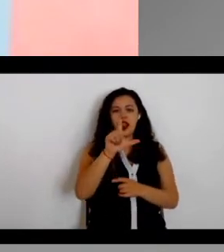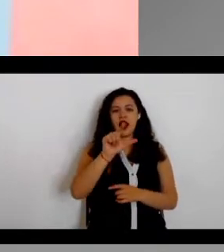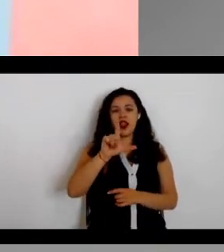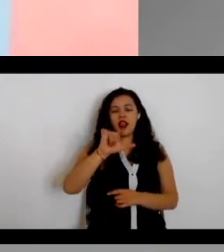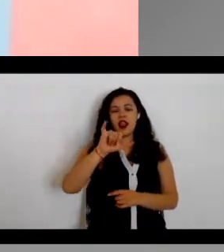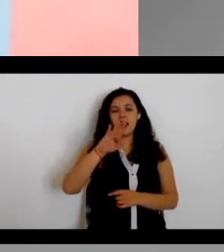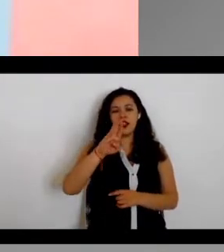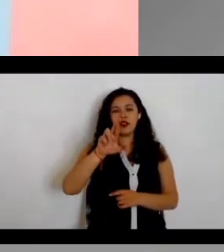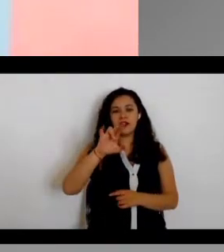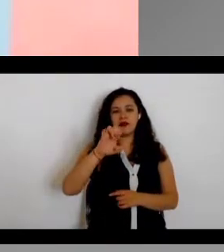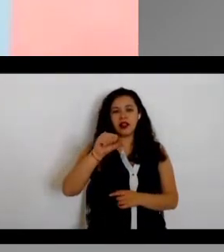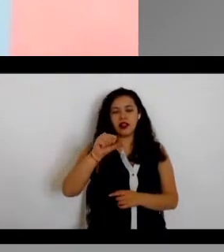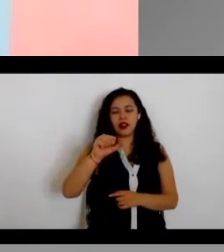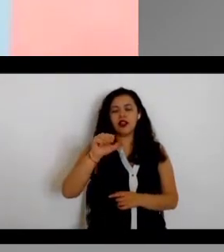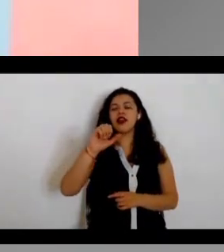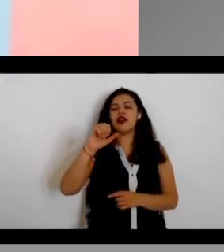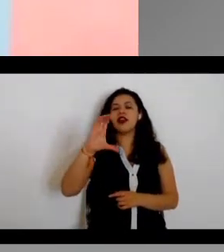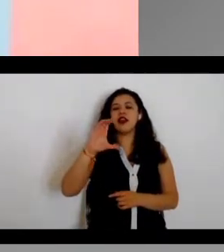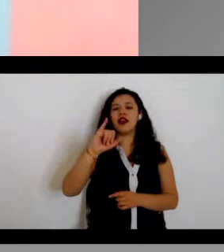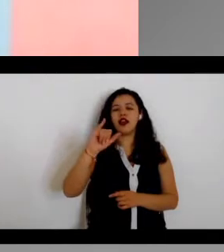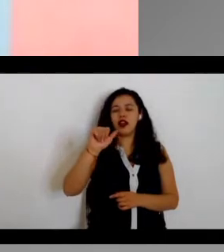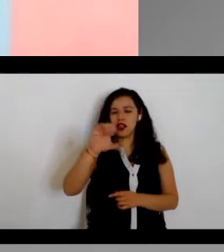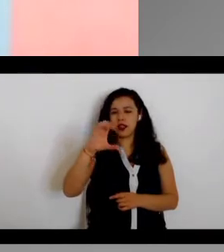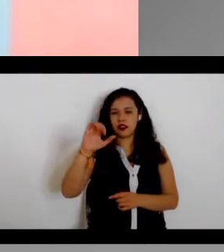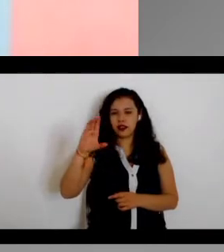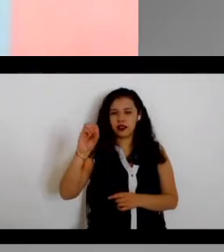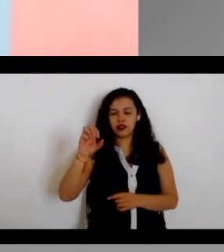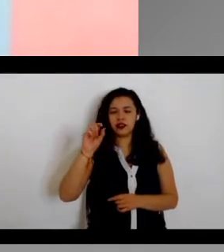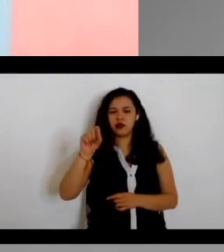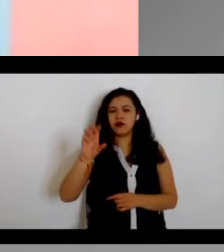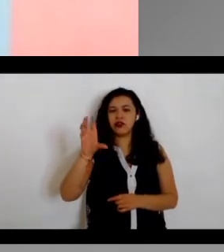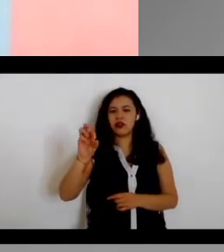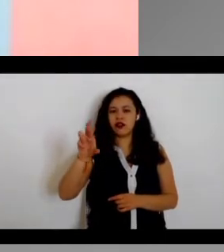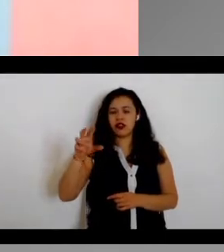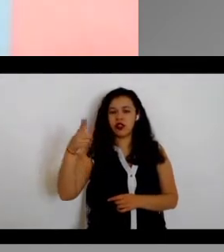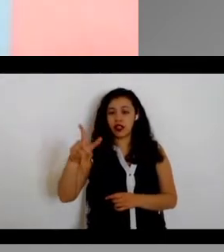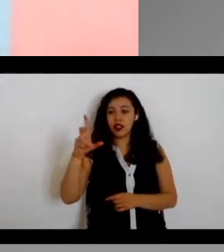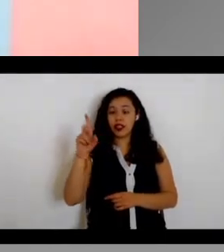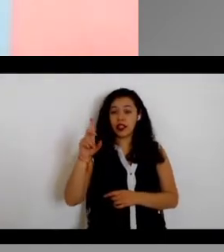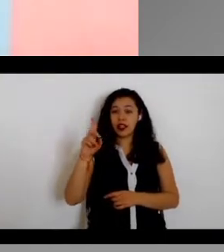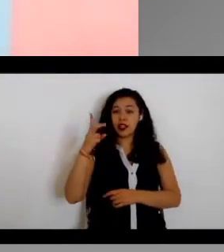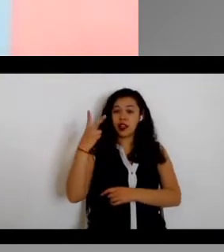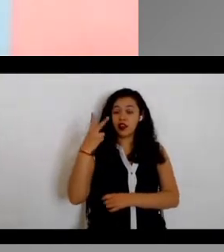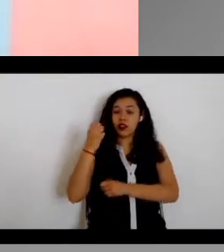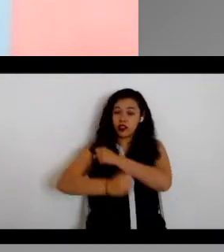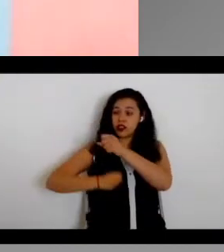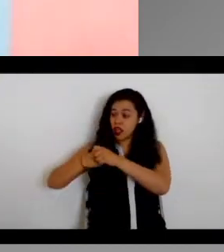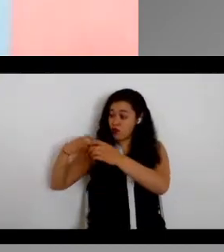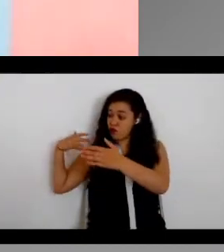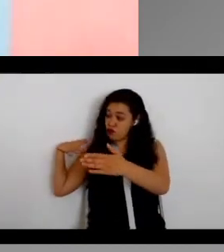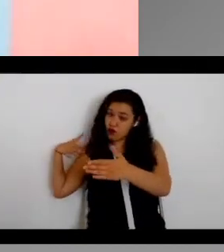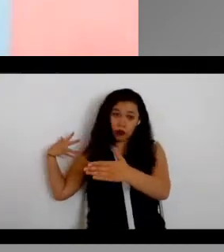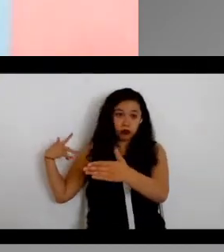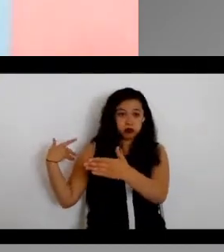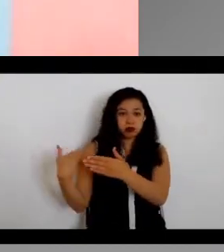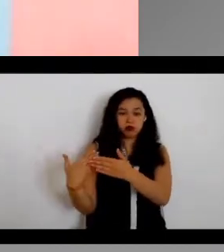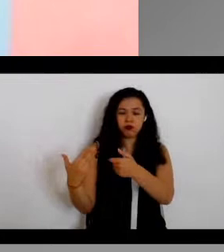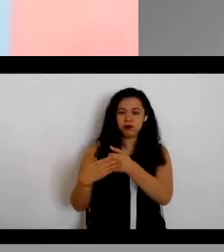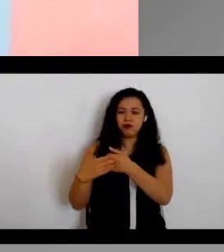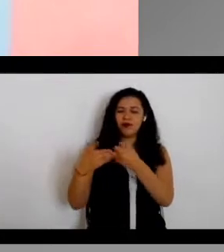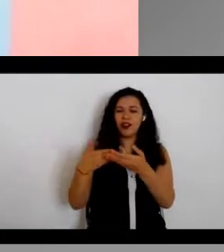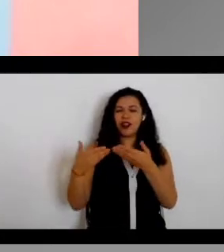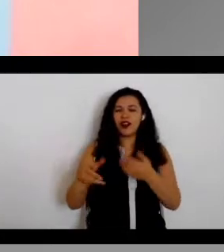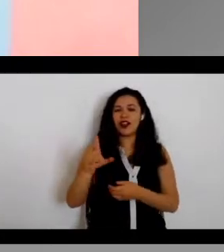www.libreacceso.org. Nuestro trabajo tiene casi 32 años de funcionamiento, vamos por el 33, en la cual uno de